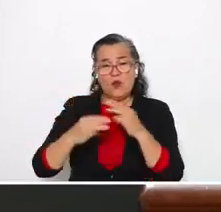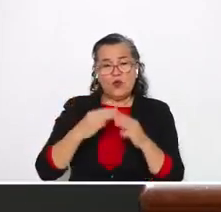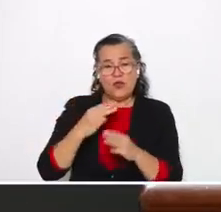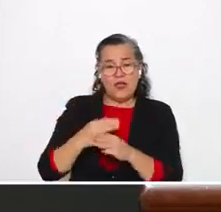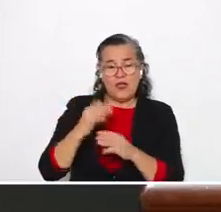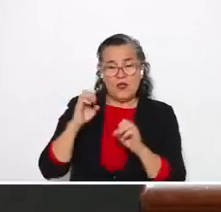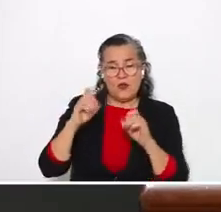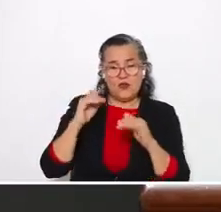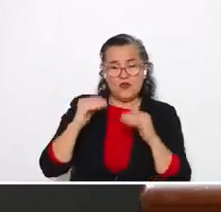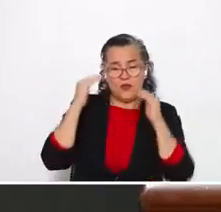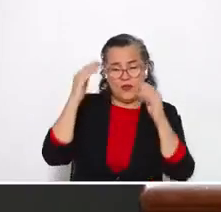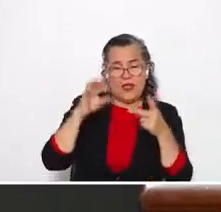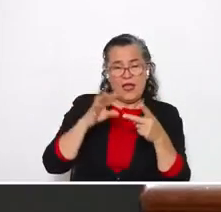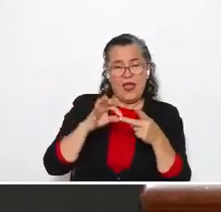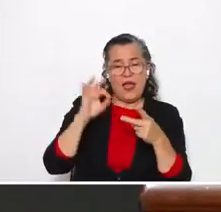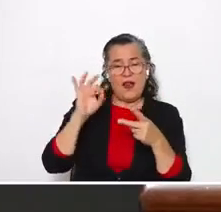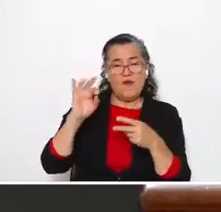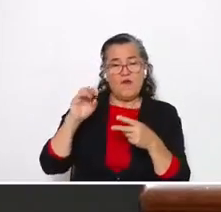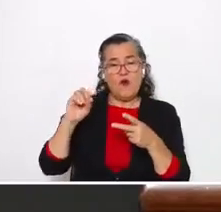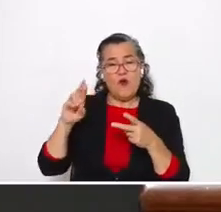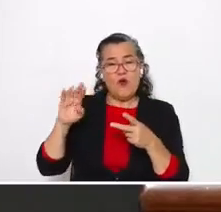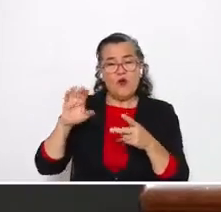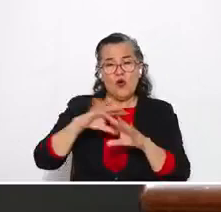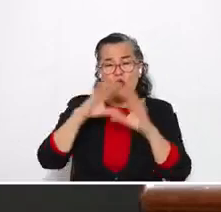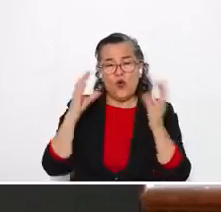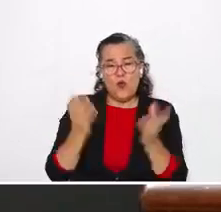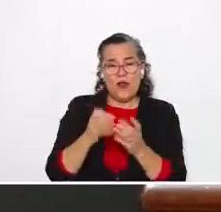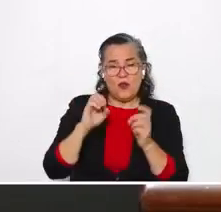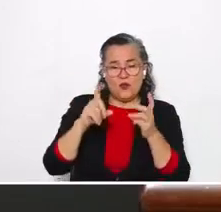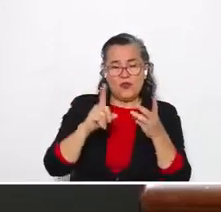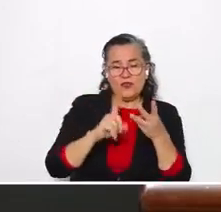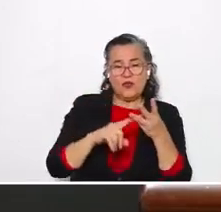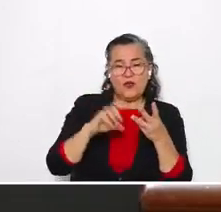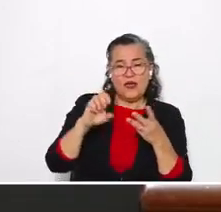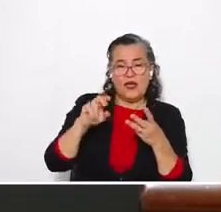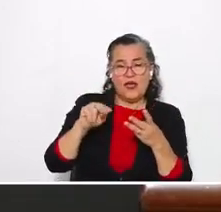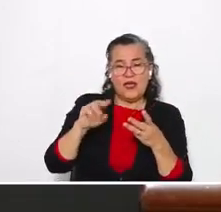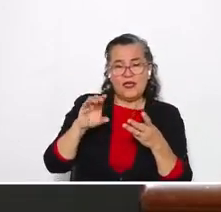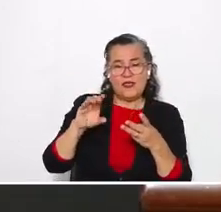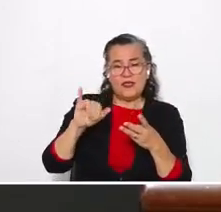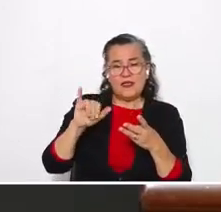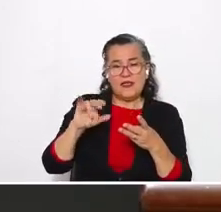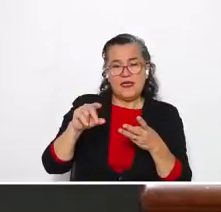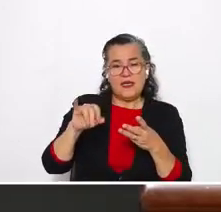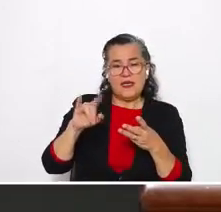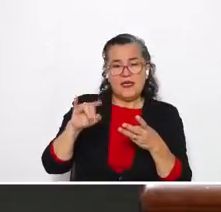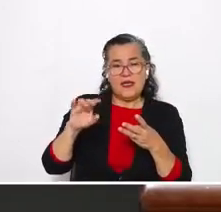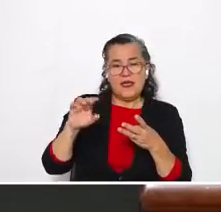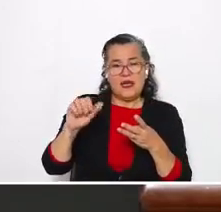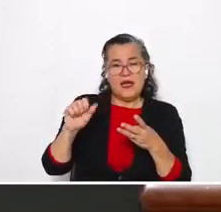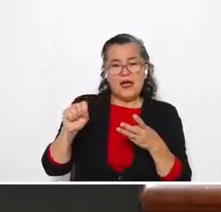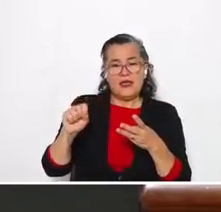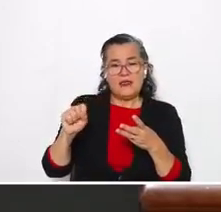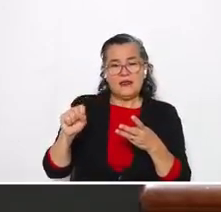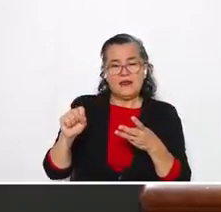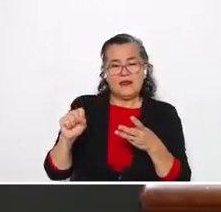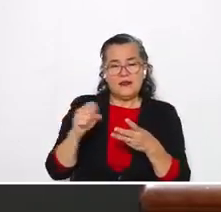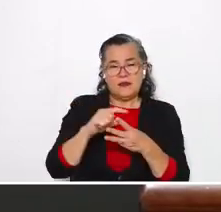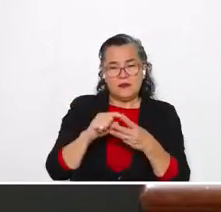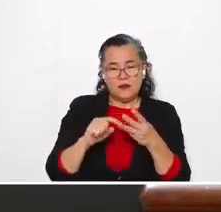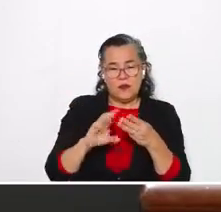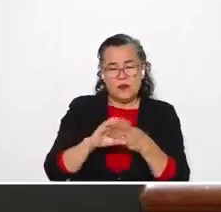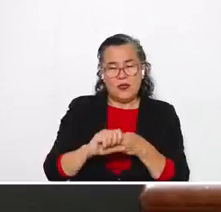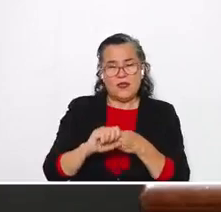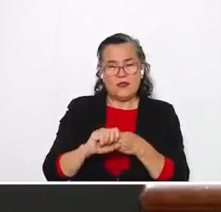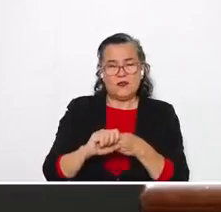Global sobre Educación y las encíclicas Laudato Si y Laudato Deus